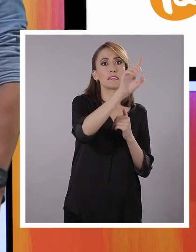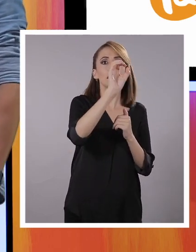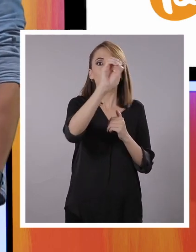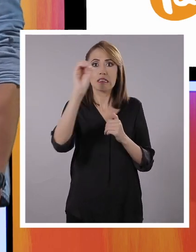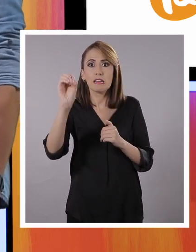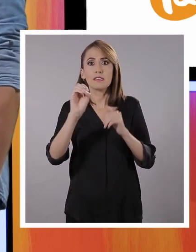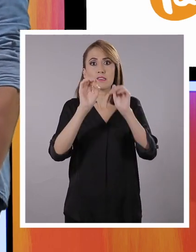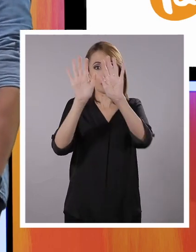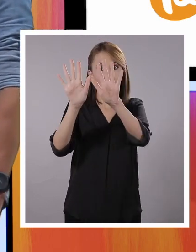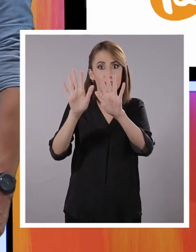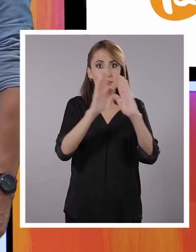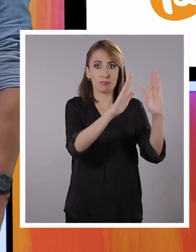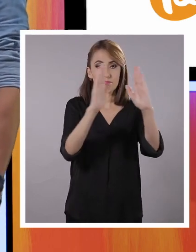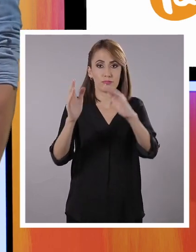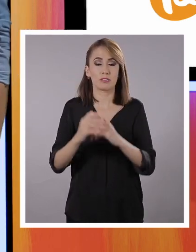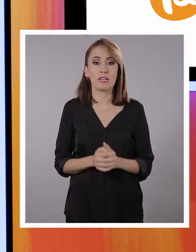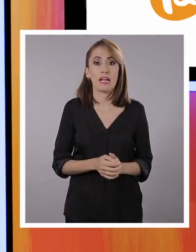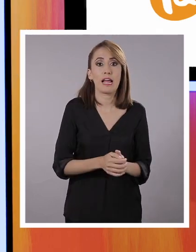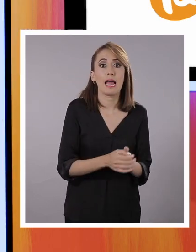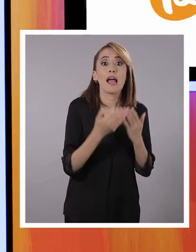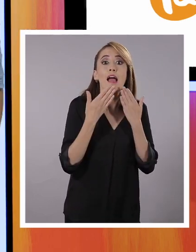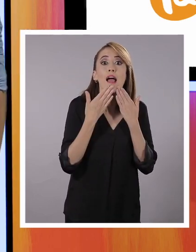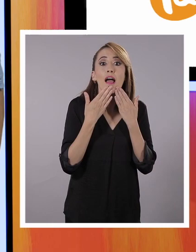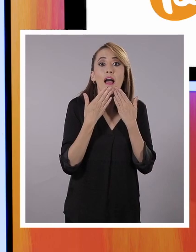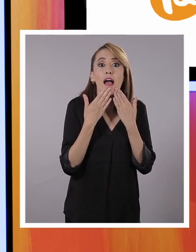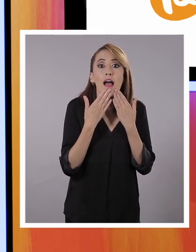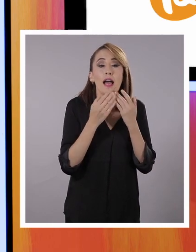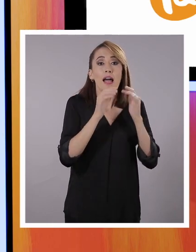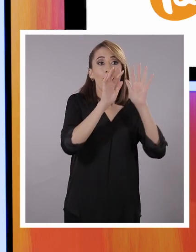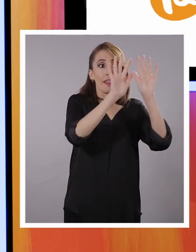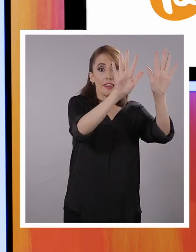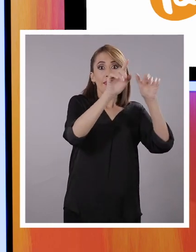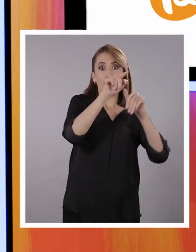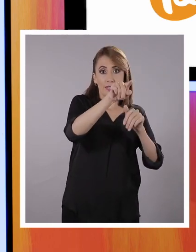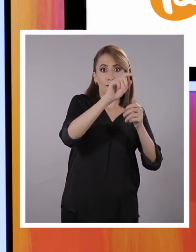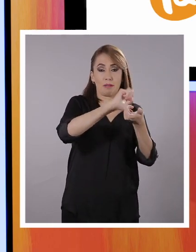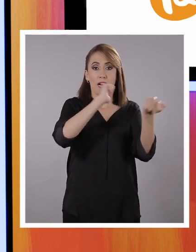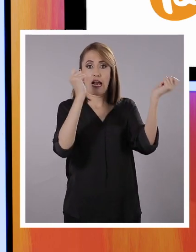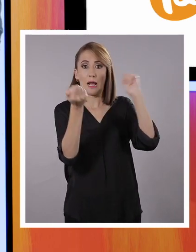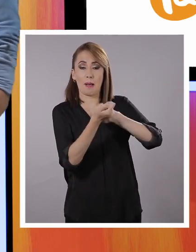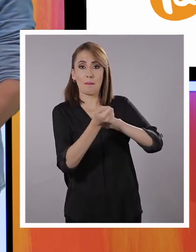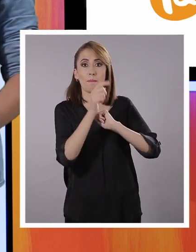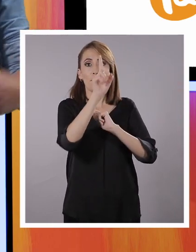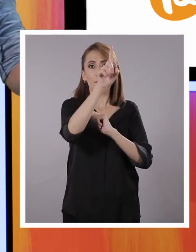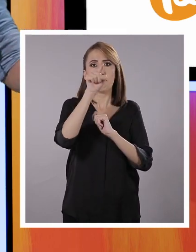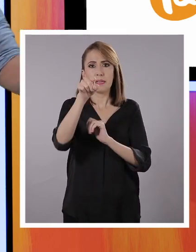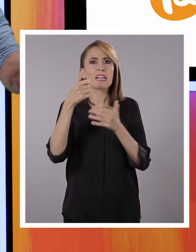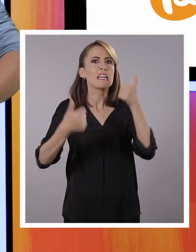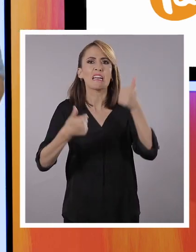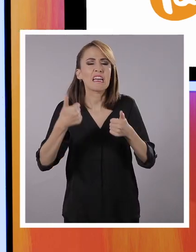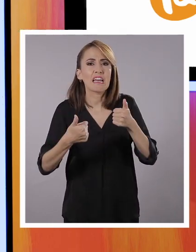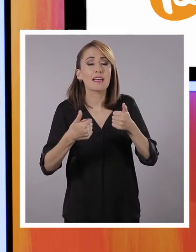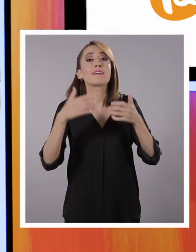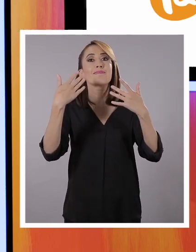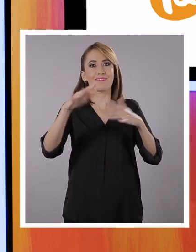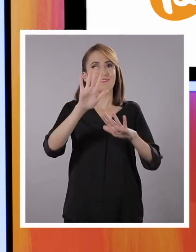100 y 10. Para que este número se convierta en este, ¿qué debo